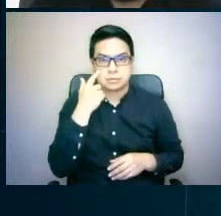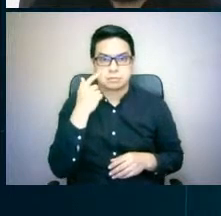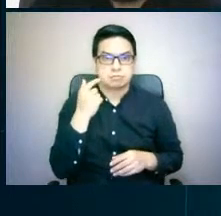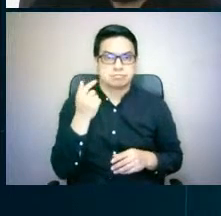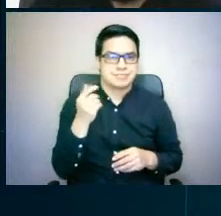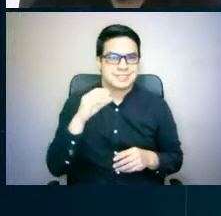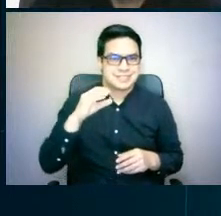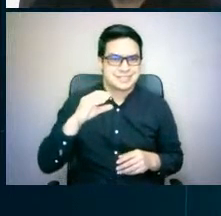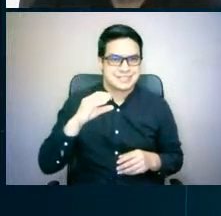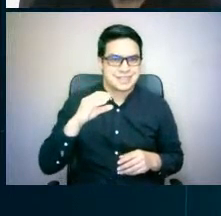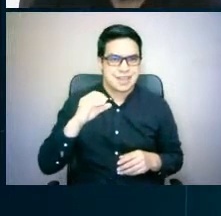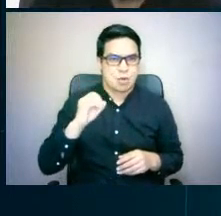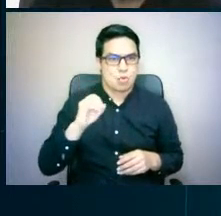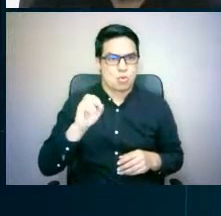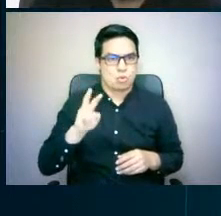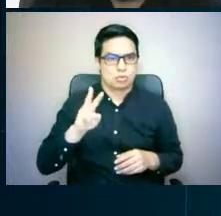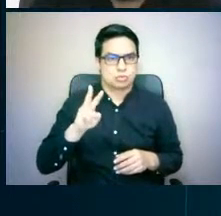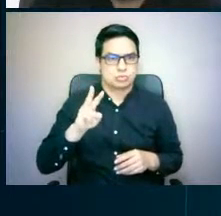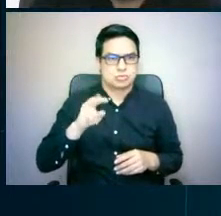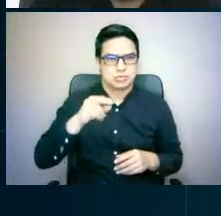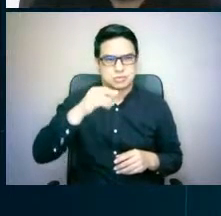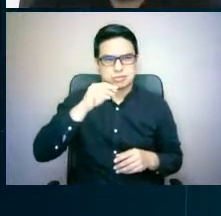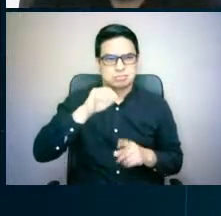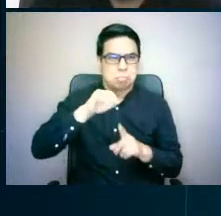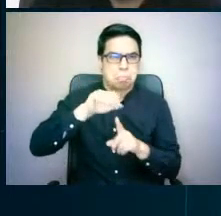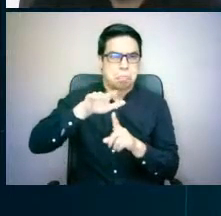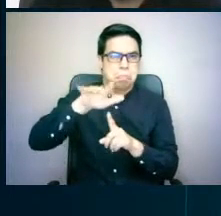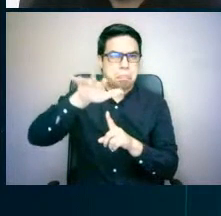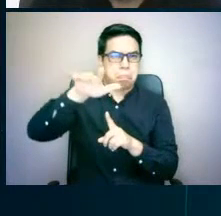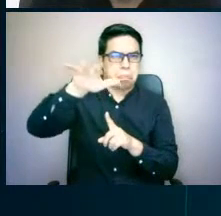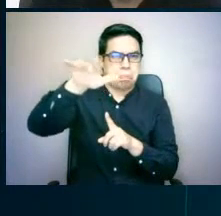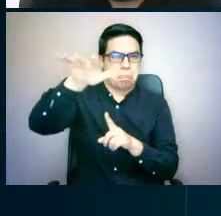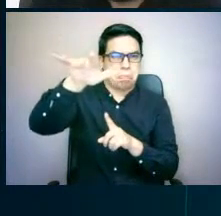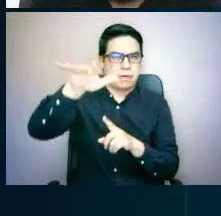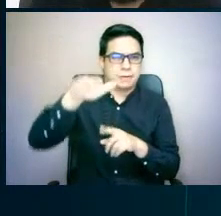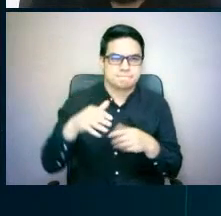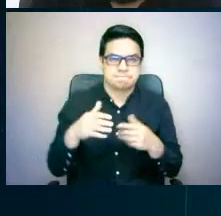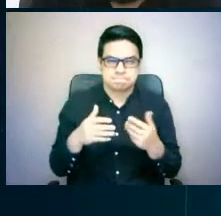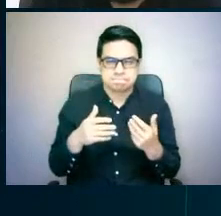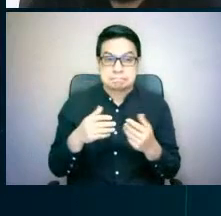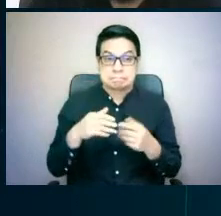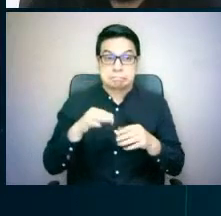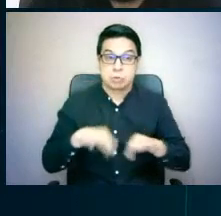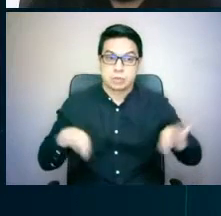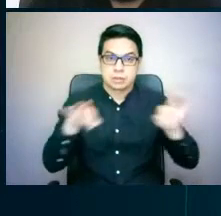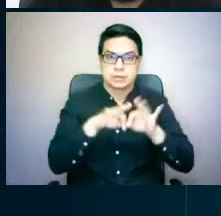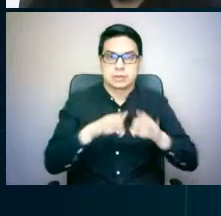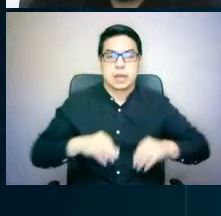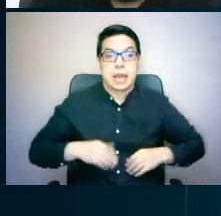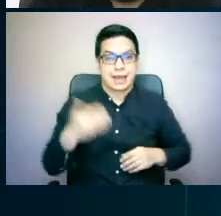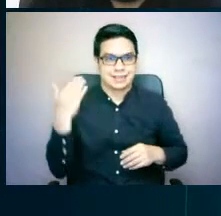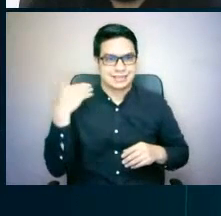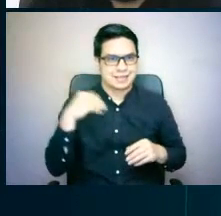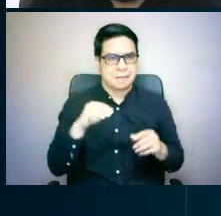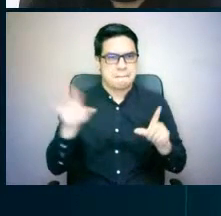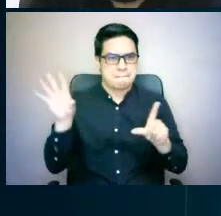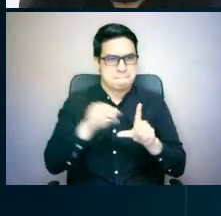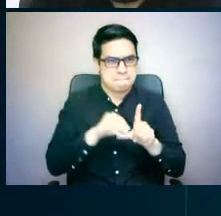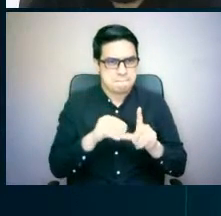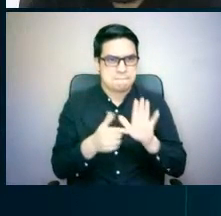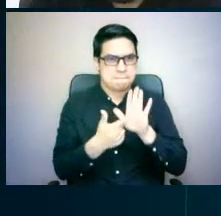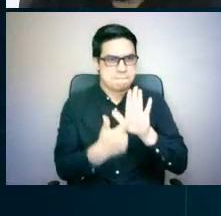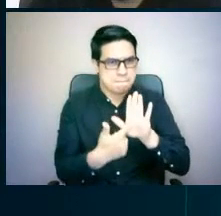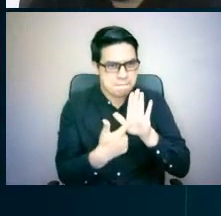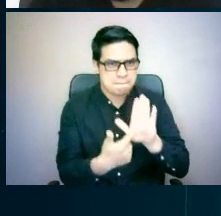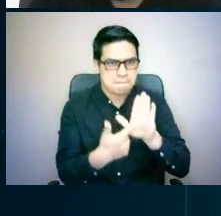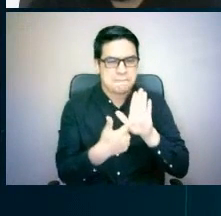CO2. Si ustedes recuerdan, en las diapositivas anteriores les decía que